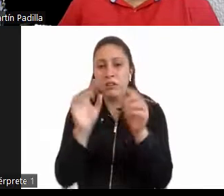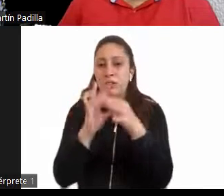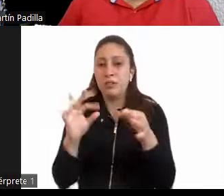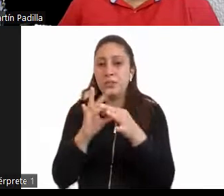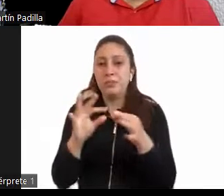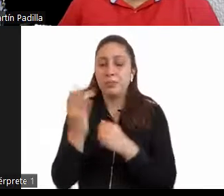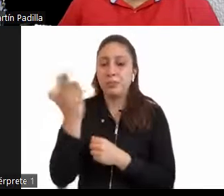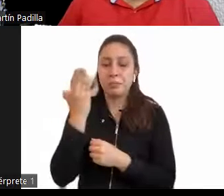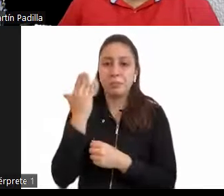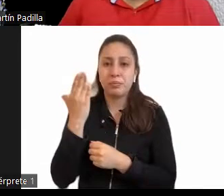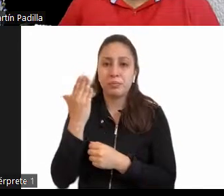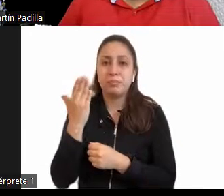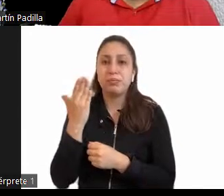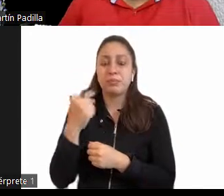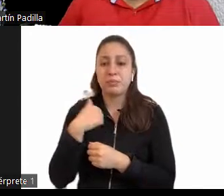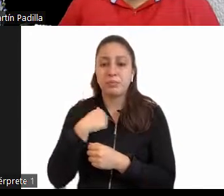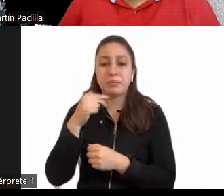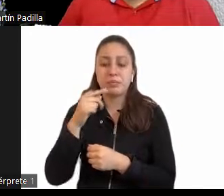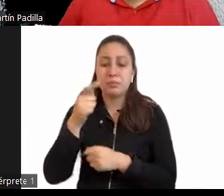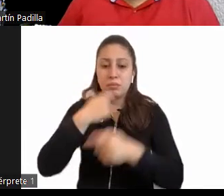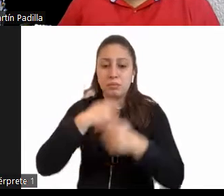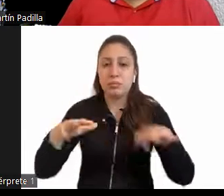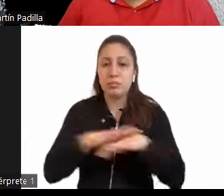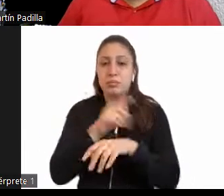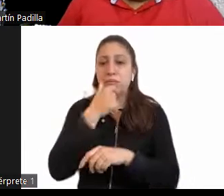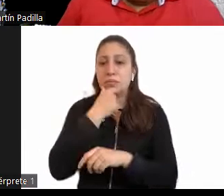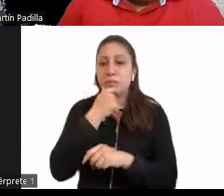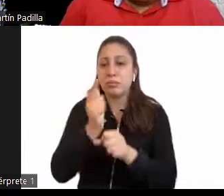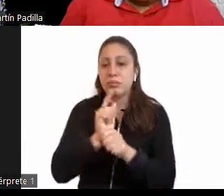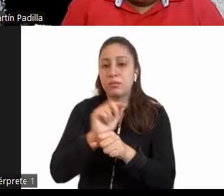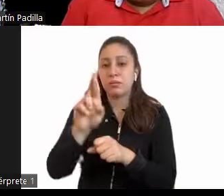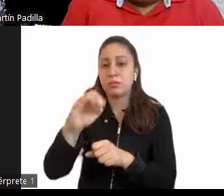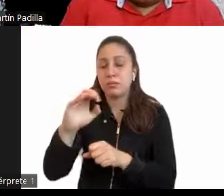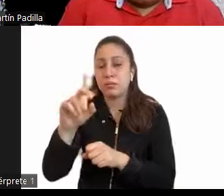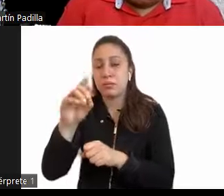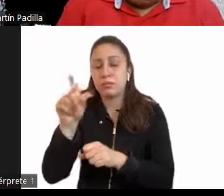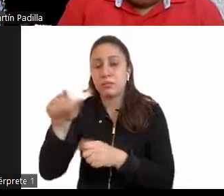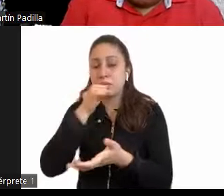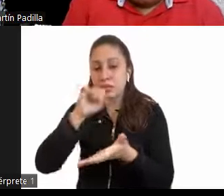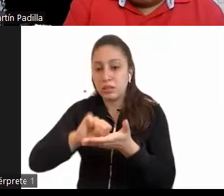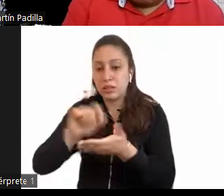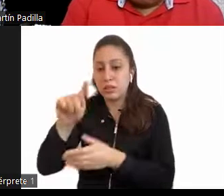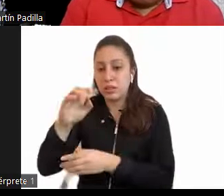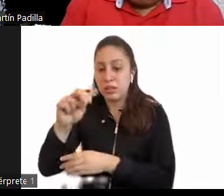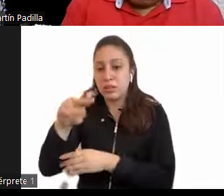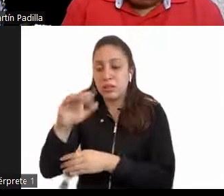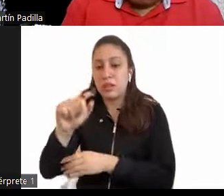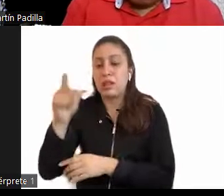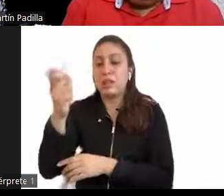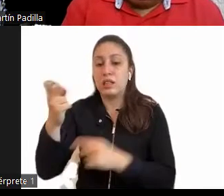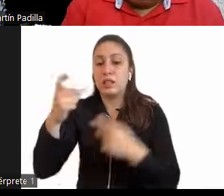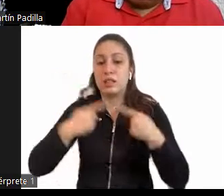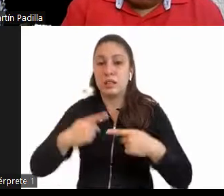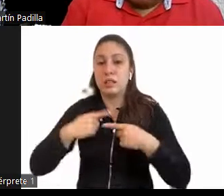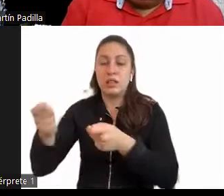reciente hicimos la sustitución del licenciado Ricardo David Chávez Ríos en la Secretaría Técnica, toda vez que él tuvo una oferta